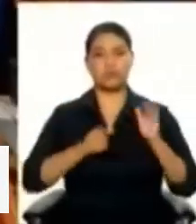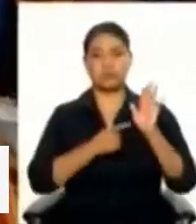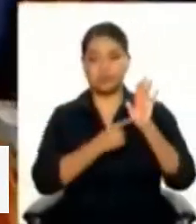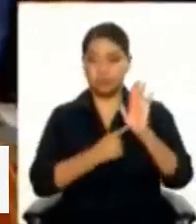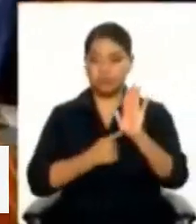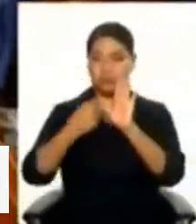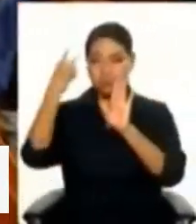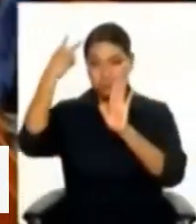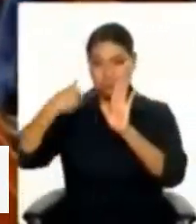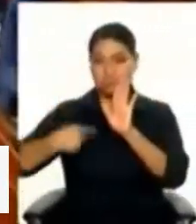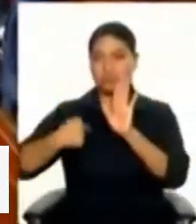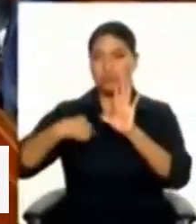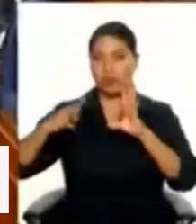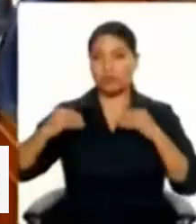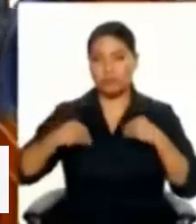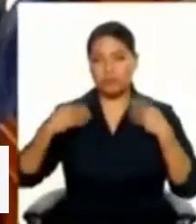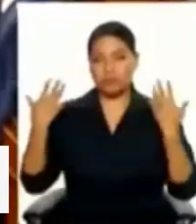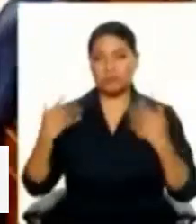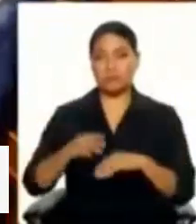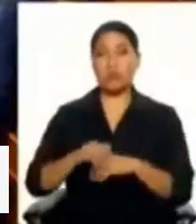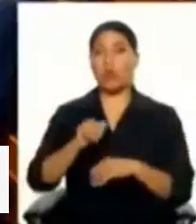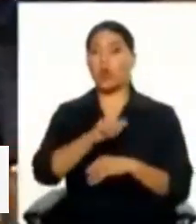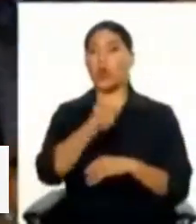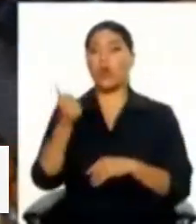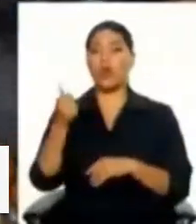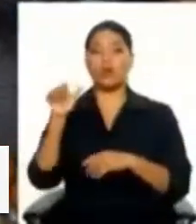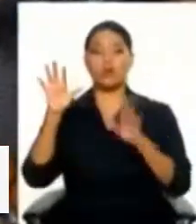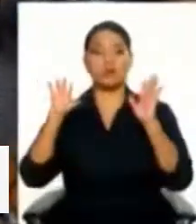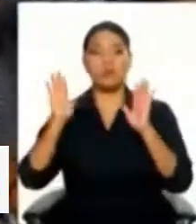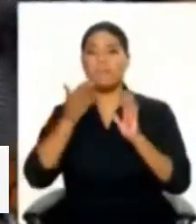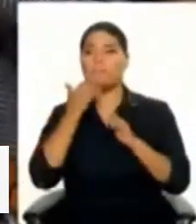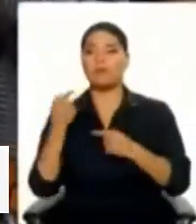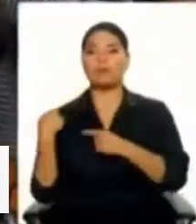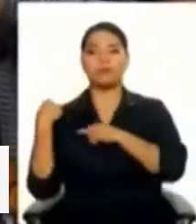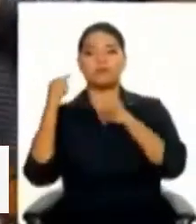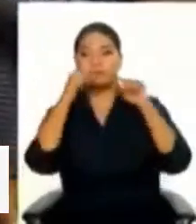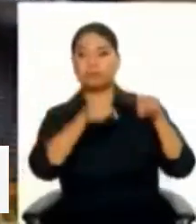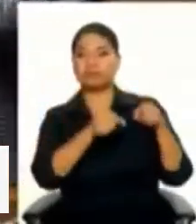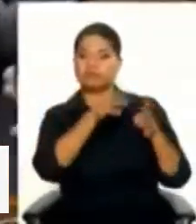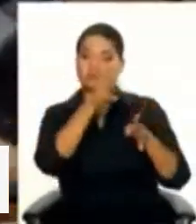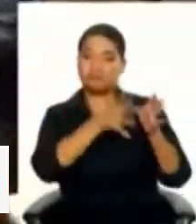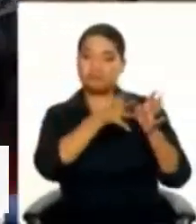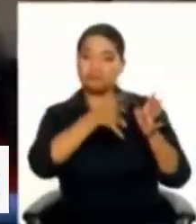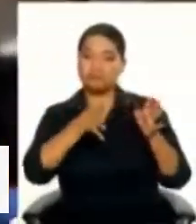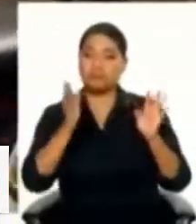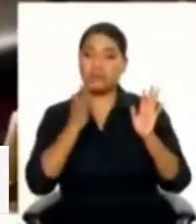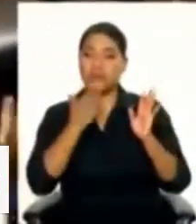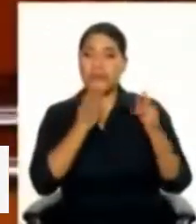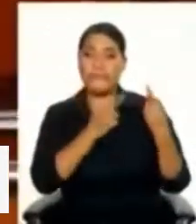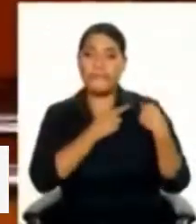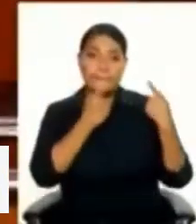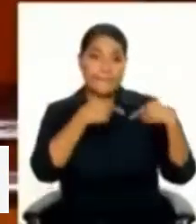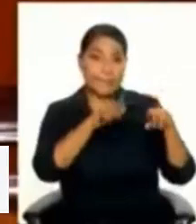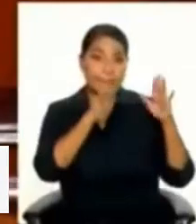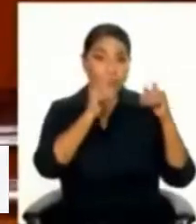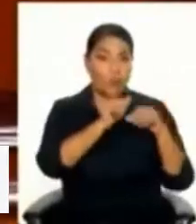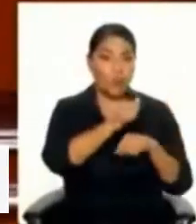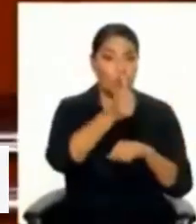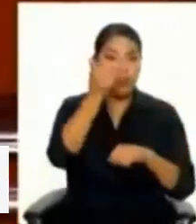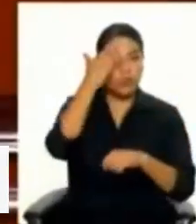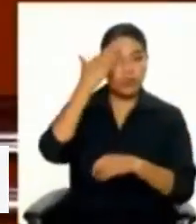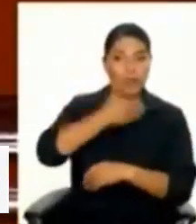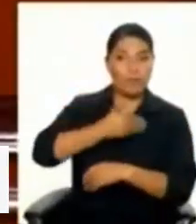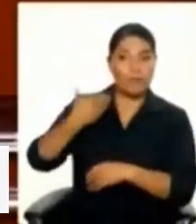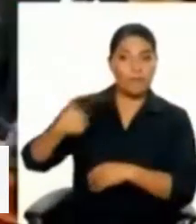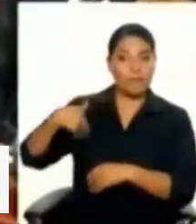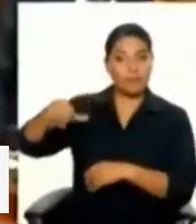Ética. Algunos congresistas prefieren dejar que las investigaciones determinen si hay responsabilidad o no por parte del presidente